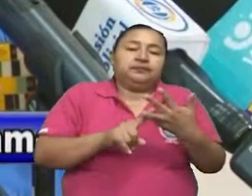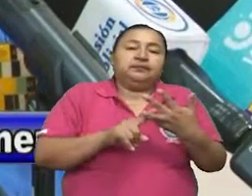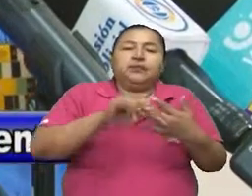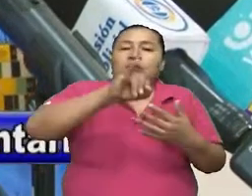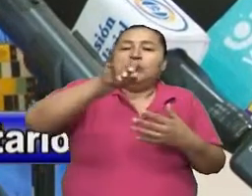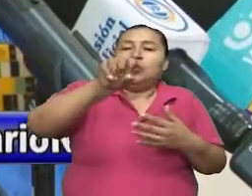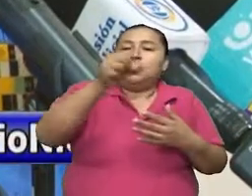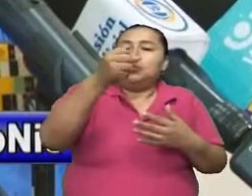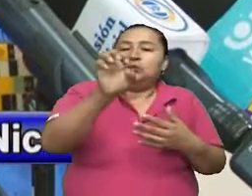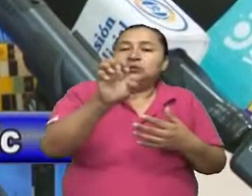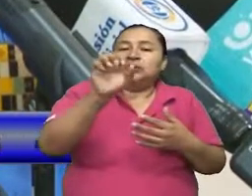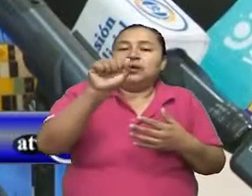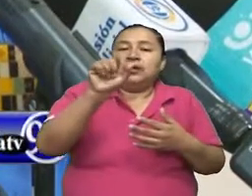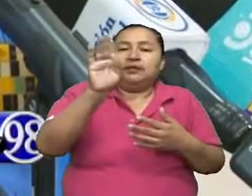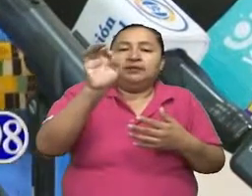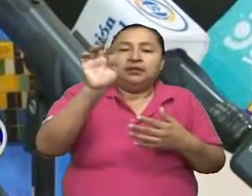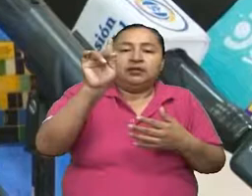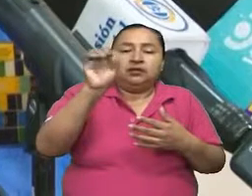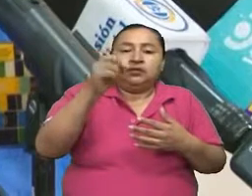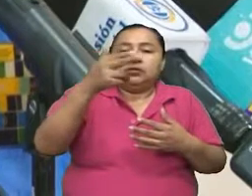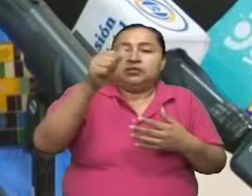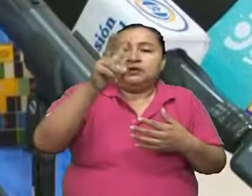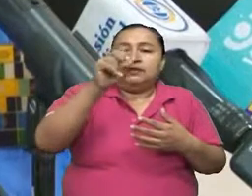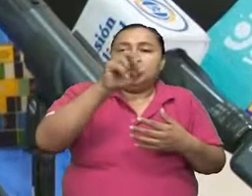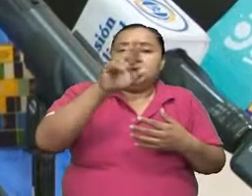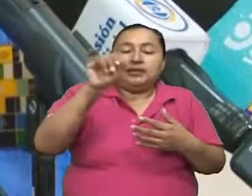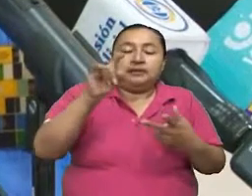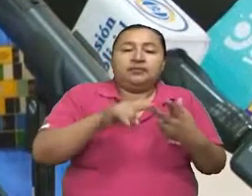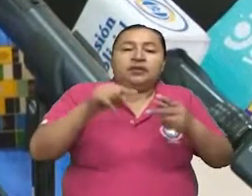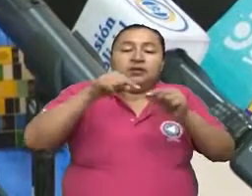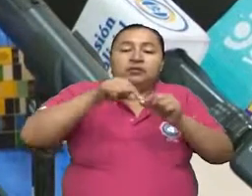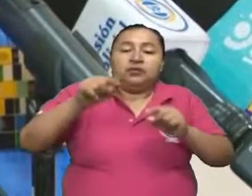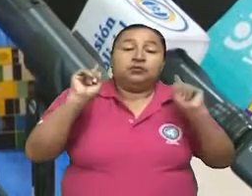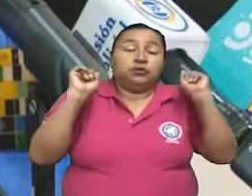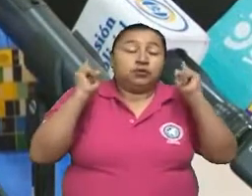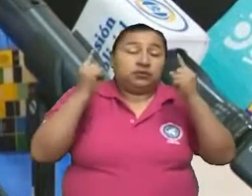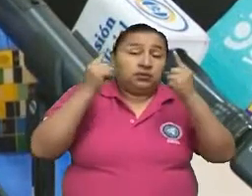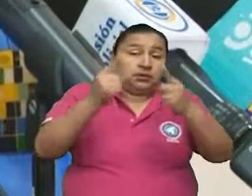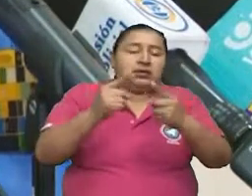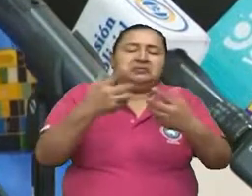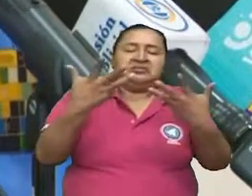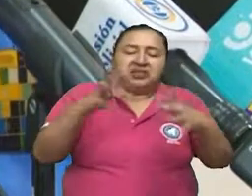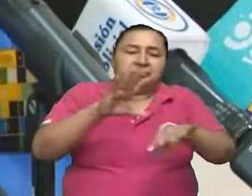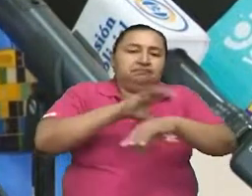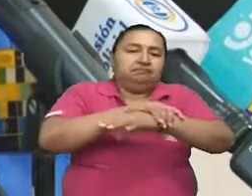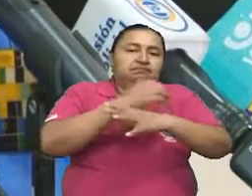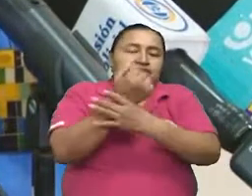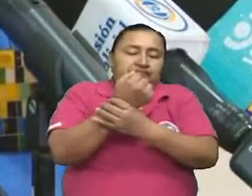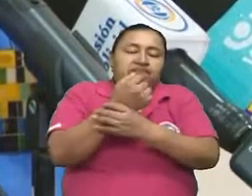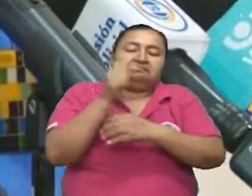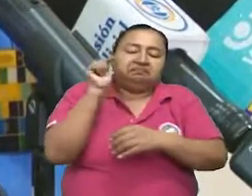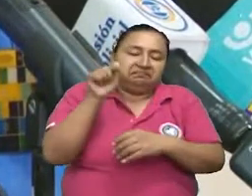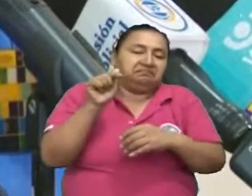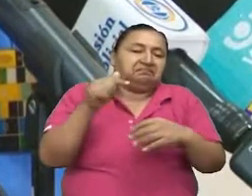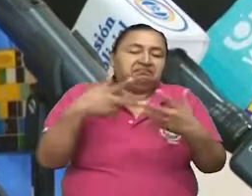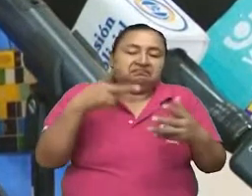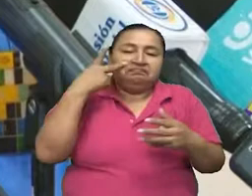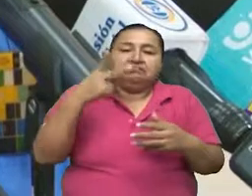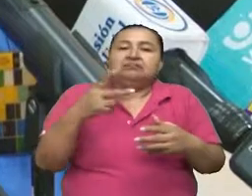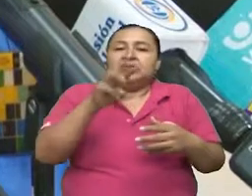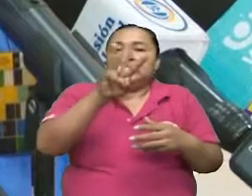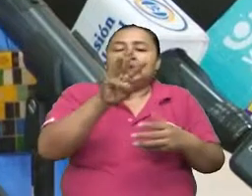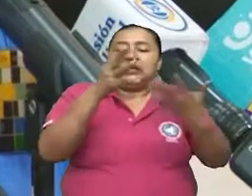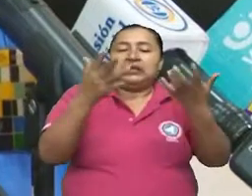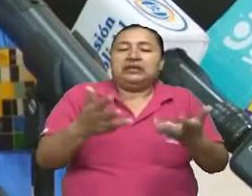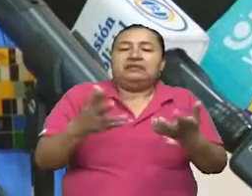José Alberto Chavarría Bolaño, en el municipio de Chinandega, preso, capturado con 3